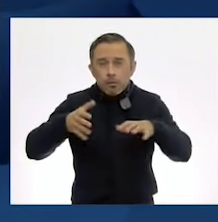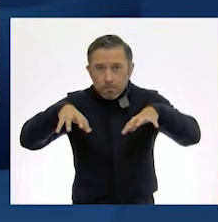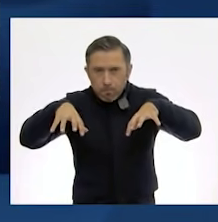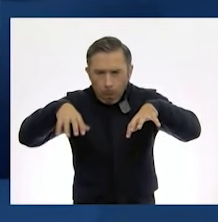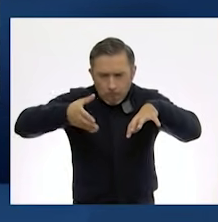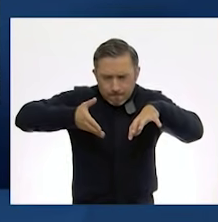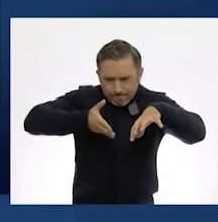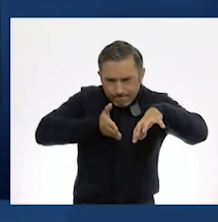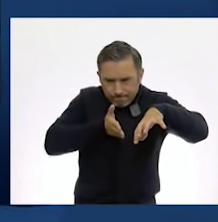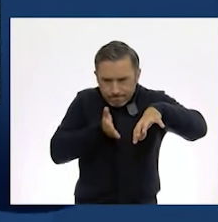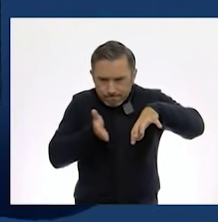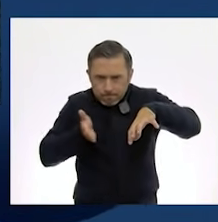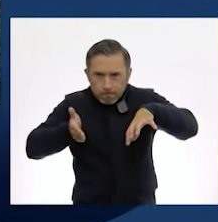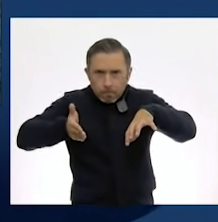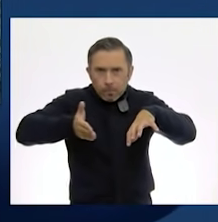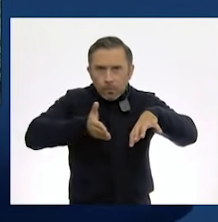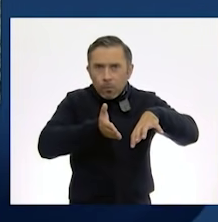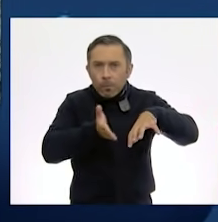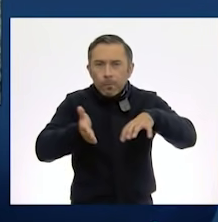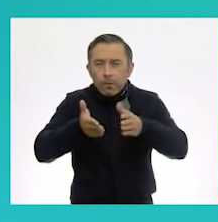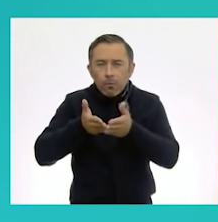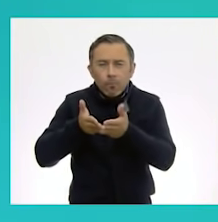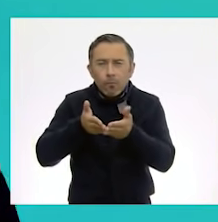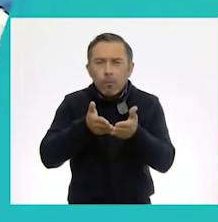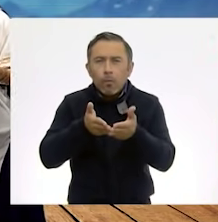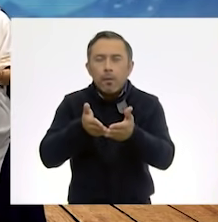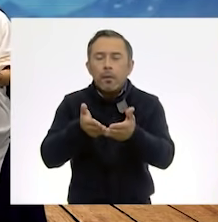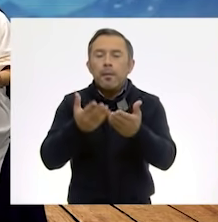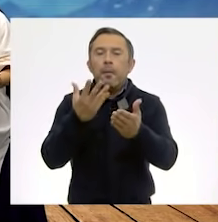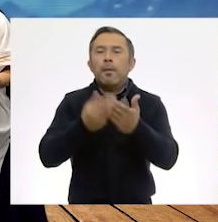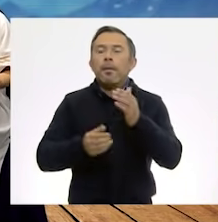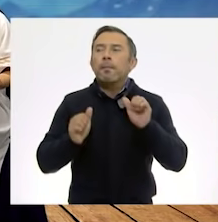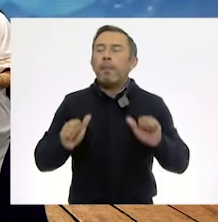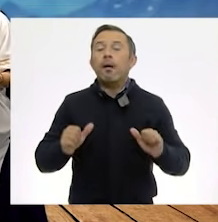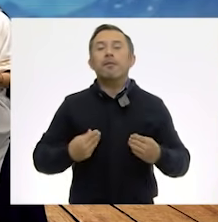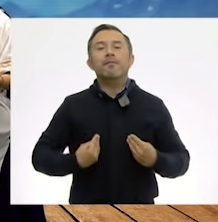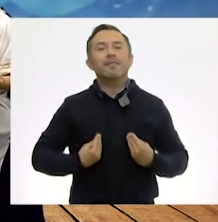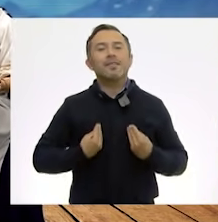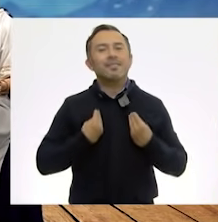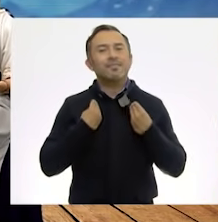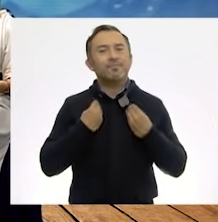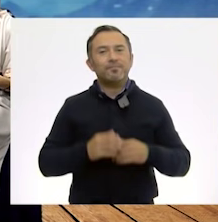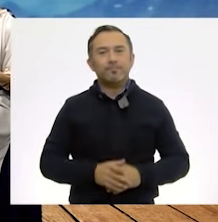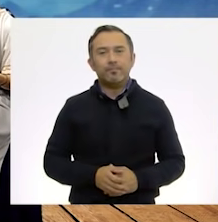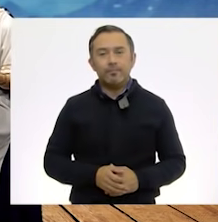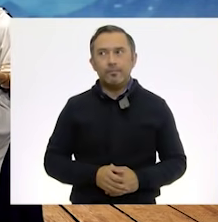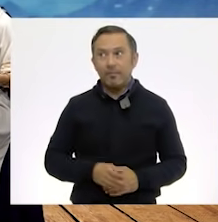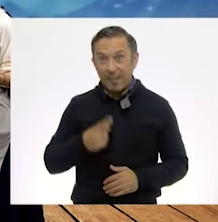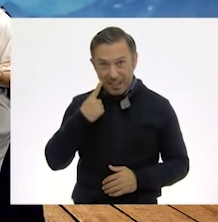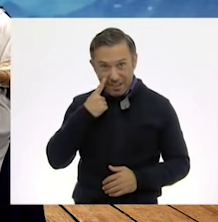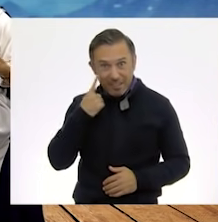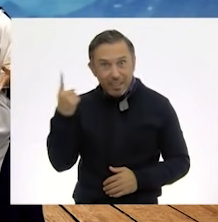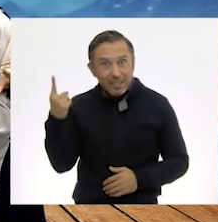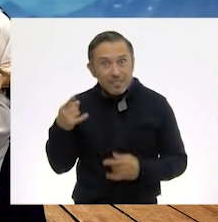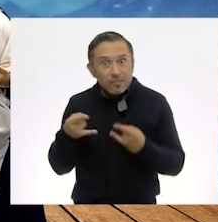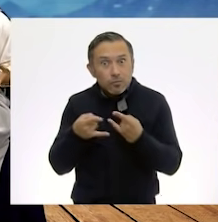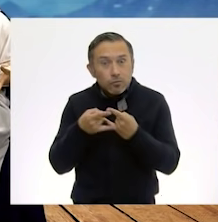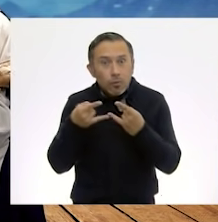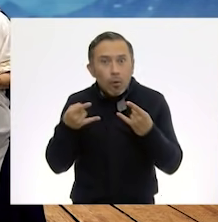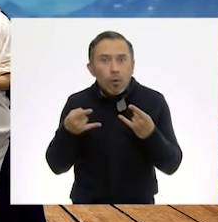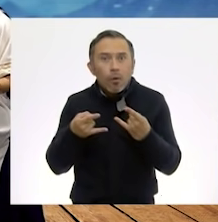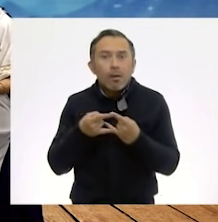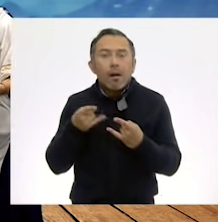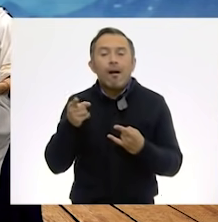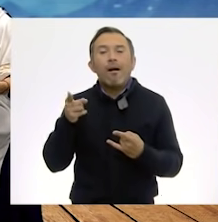rocas erráticas sin perder la vida. Si te das cuenta, María, esta historia fue